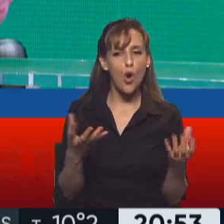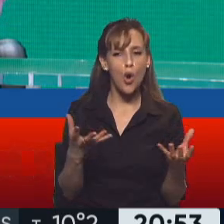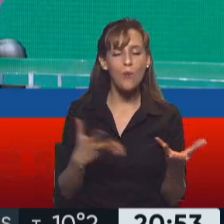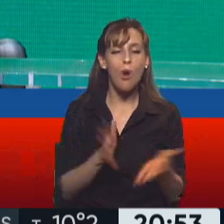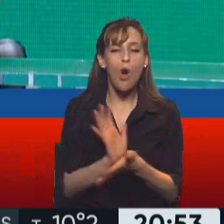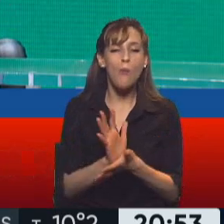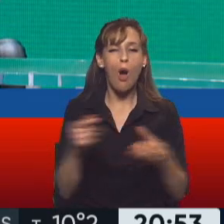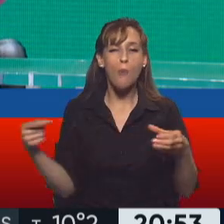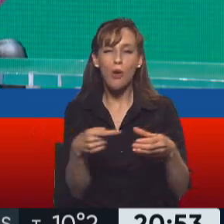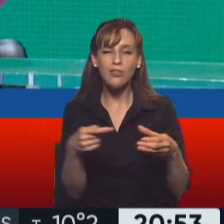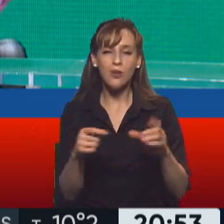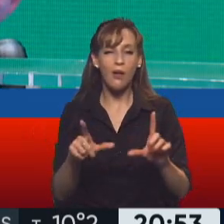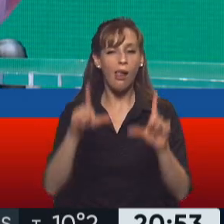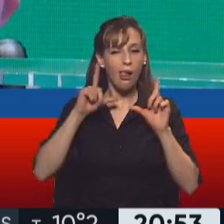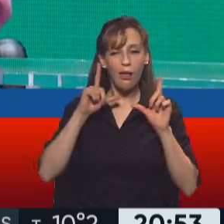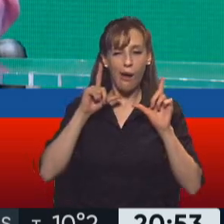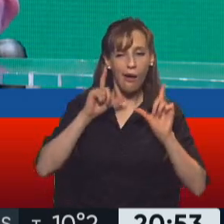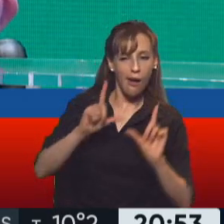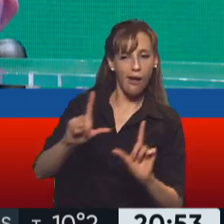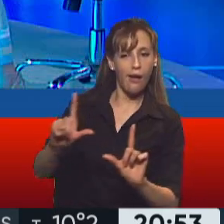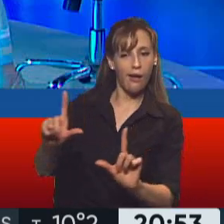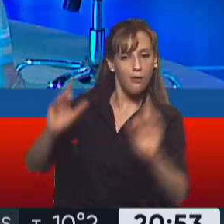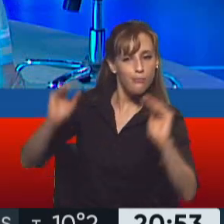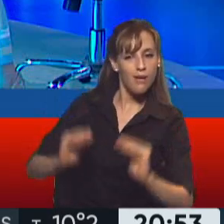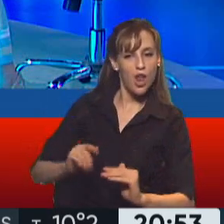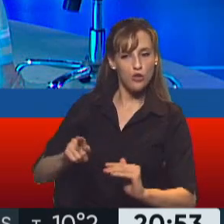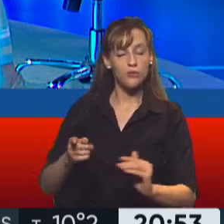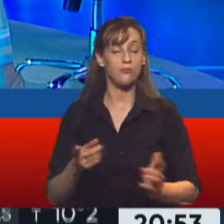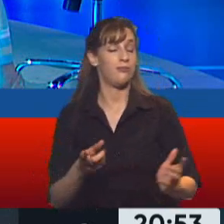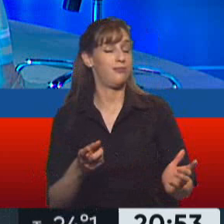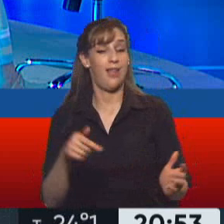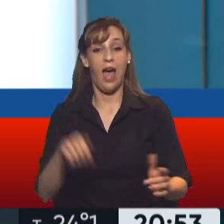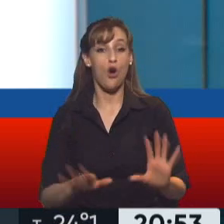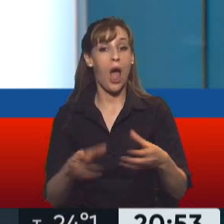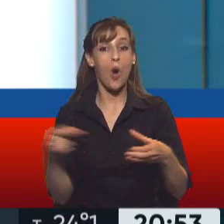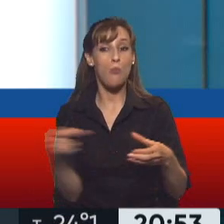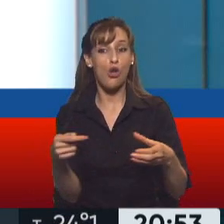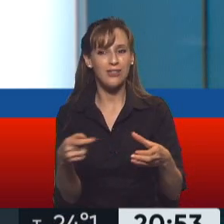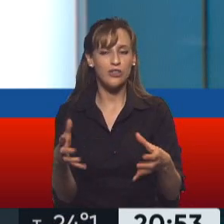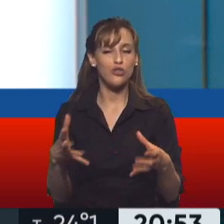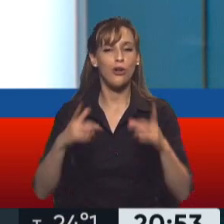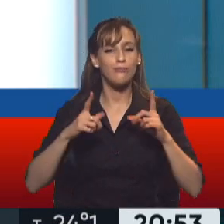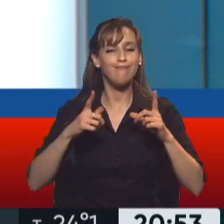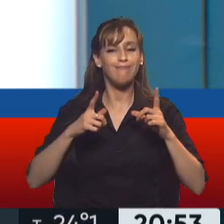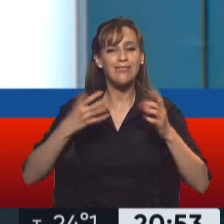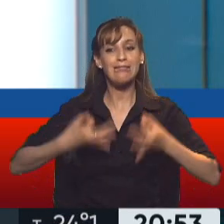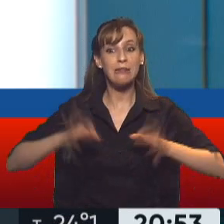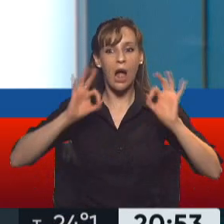al gobierno solo peleando con el Fondo Monetario Internacional. Pero no van a poder correrse ahora. Van a tener que comprender